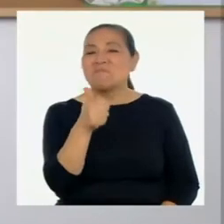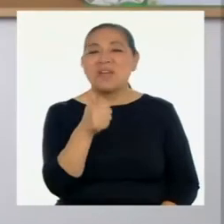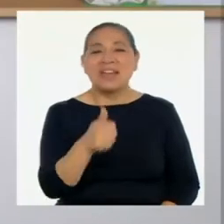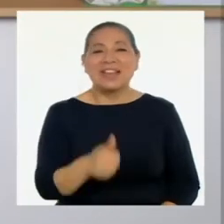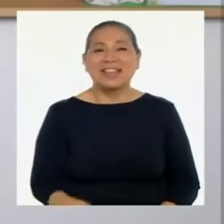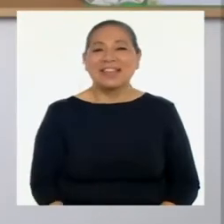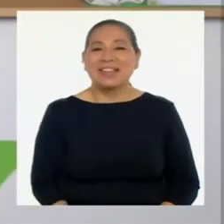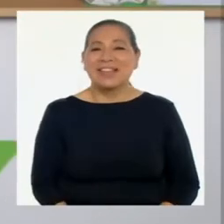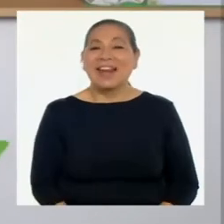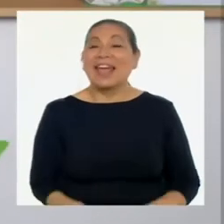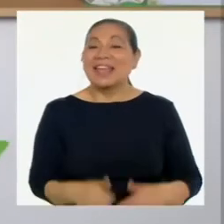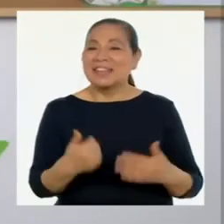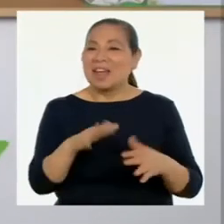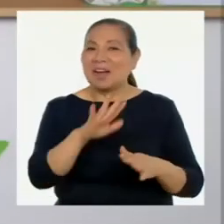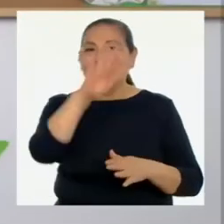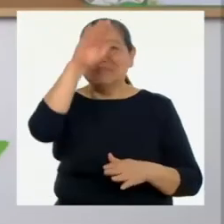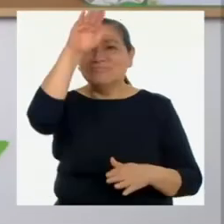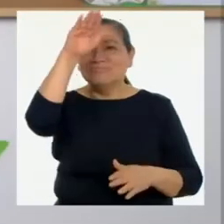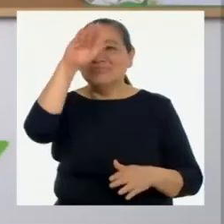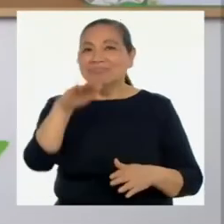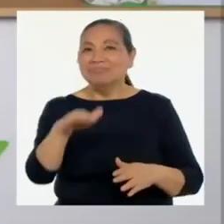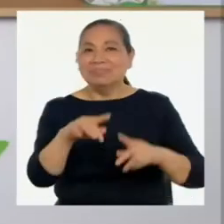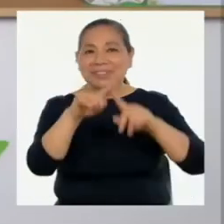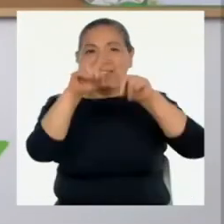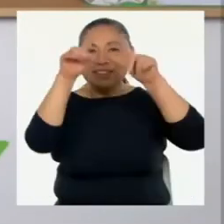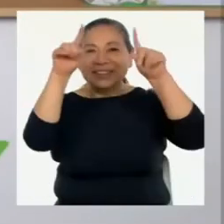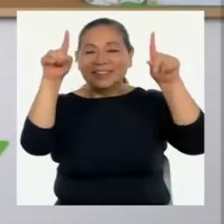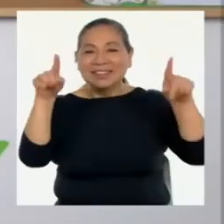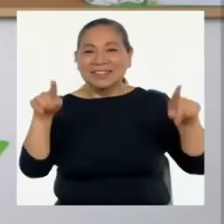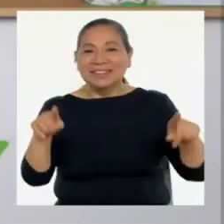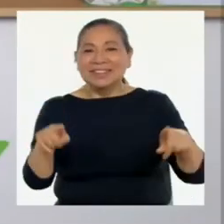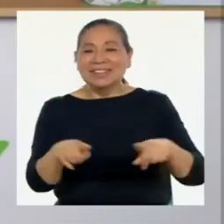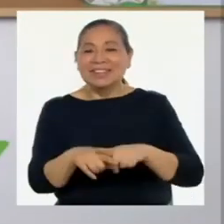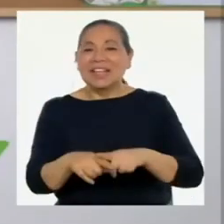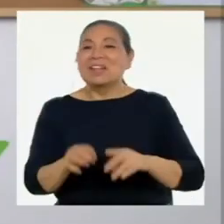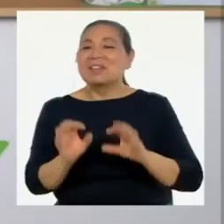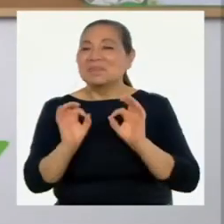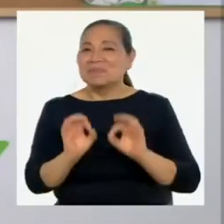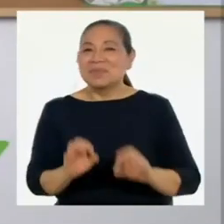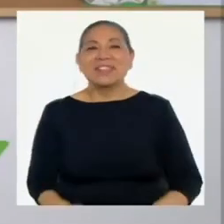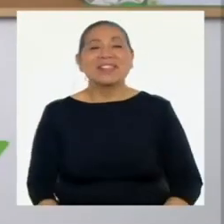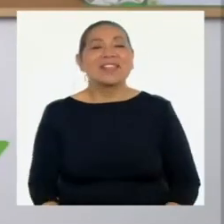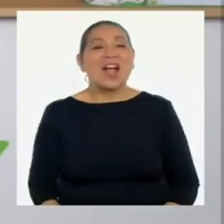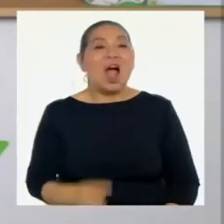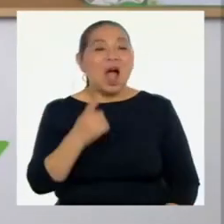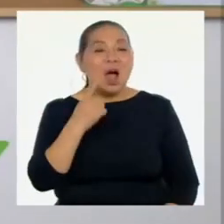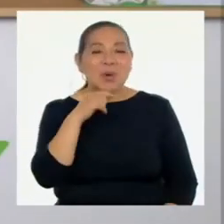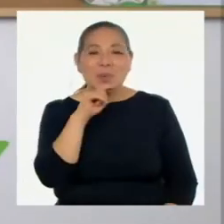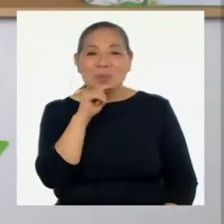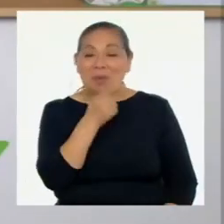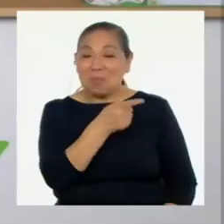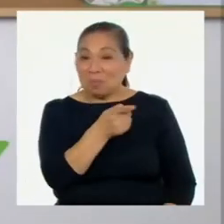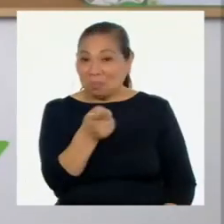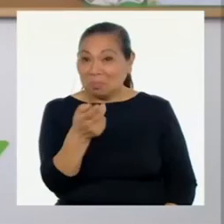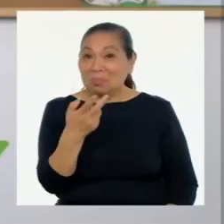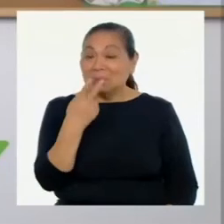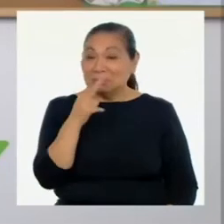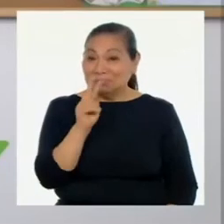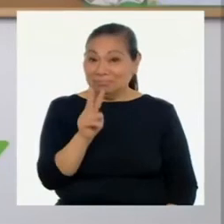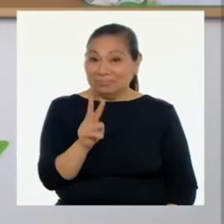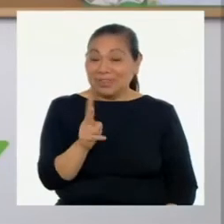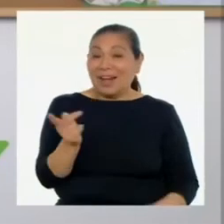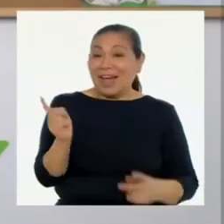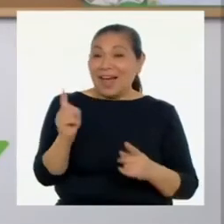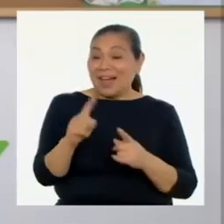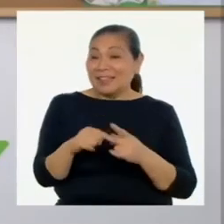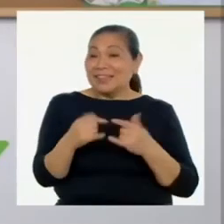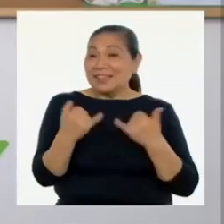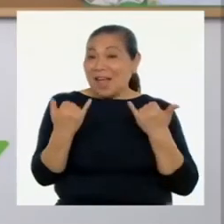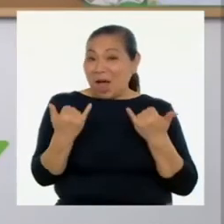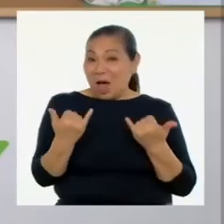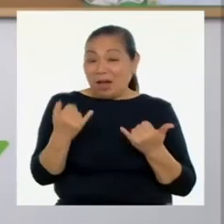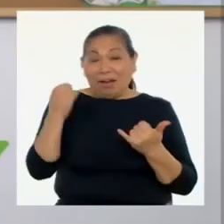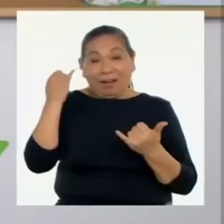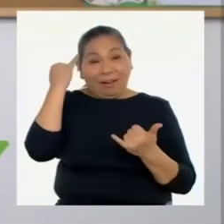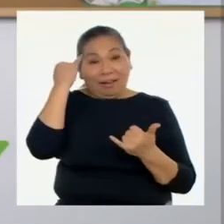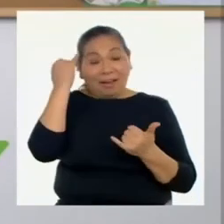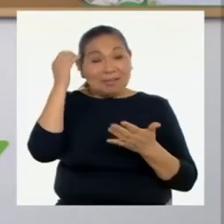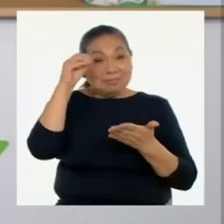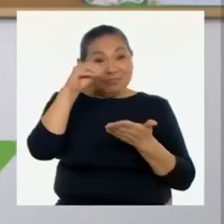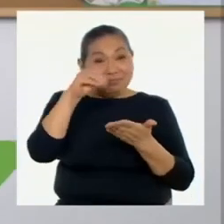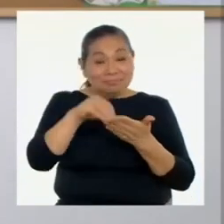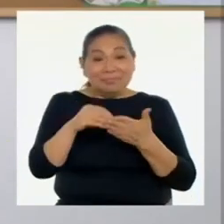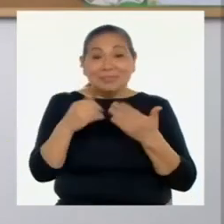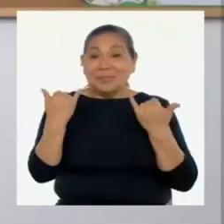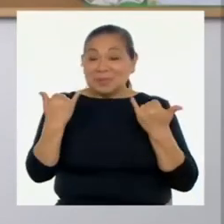Estupendo, Yanira. Ya tienes tu versión preliminar del afiche. Chicas y chicos, como pudieron ver hasta ahora, para crear